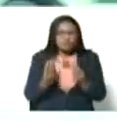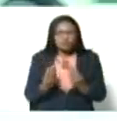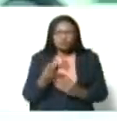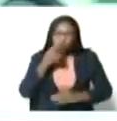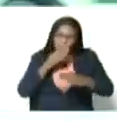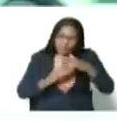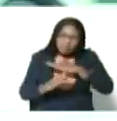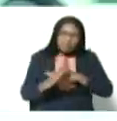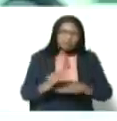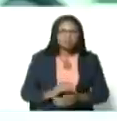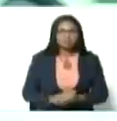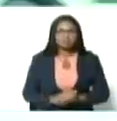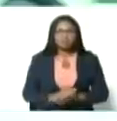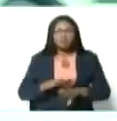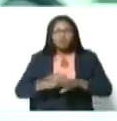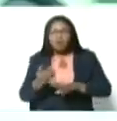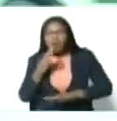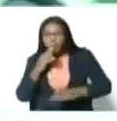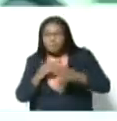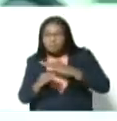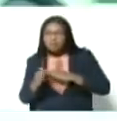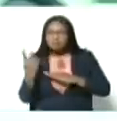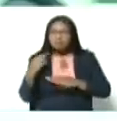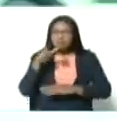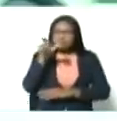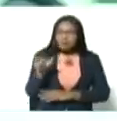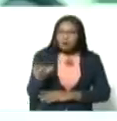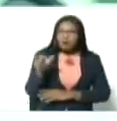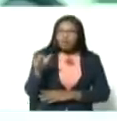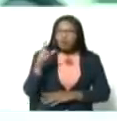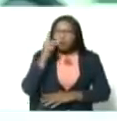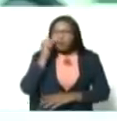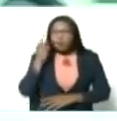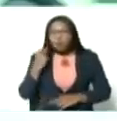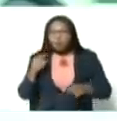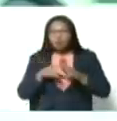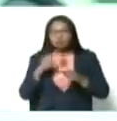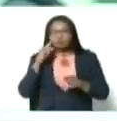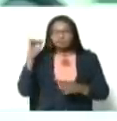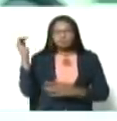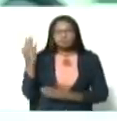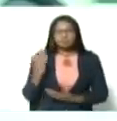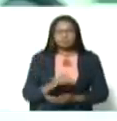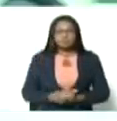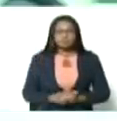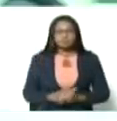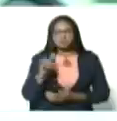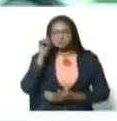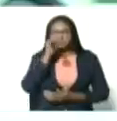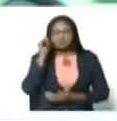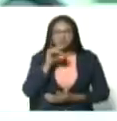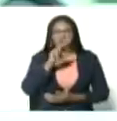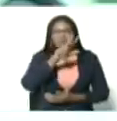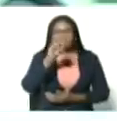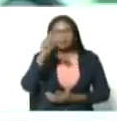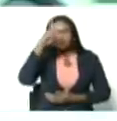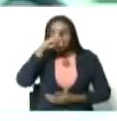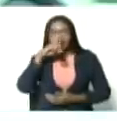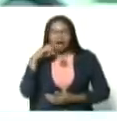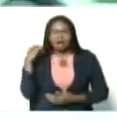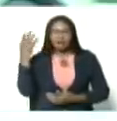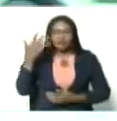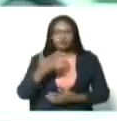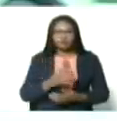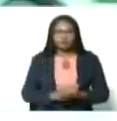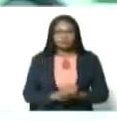humildad. La humildad que tiene el trabajador, que tiene la trabajadora. Vamos a ver este video. 30 años